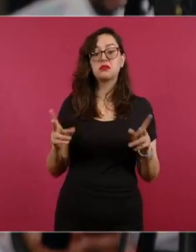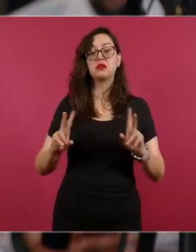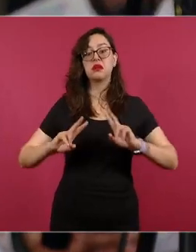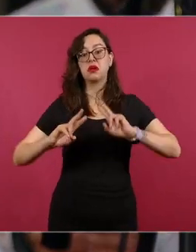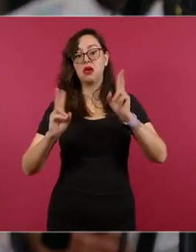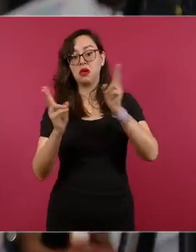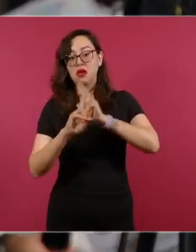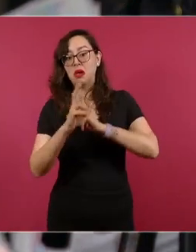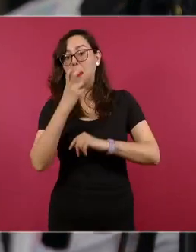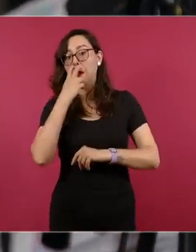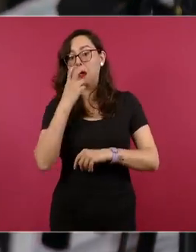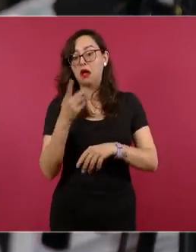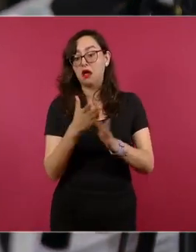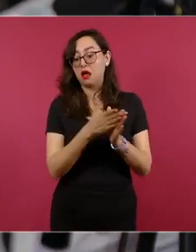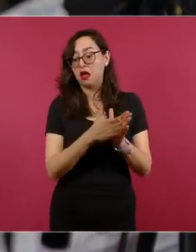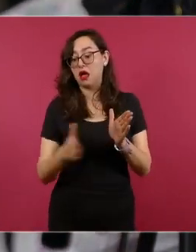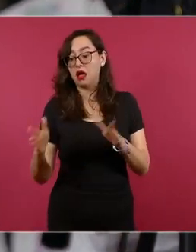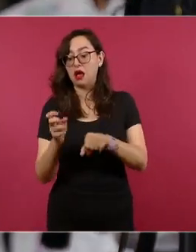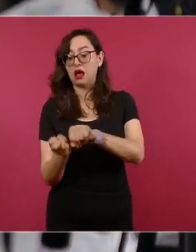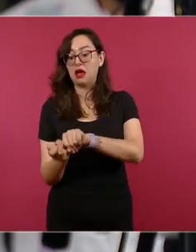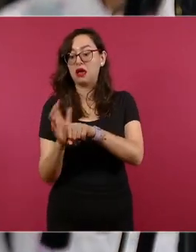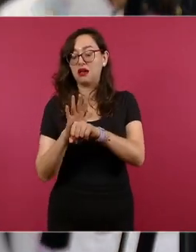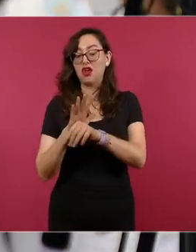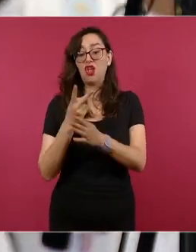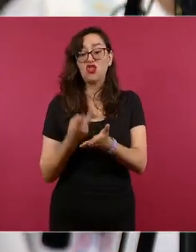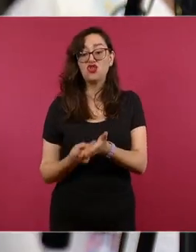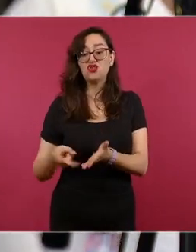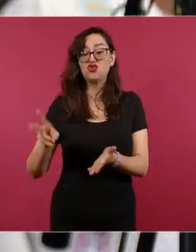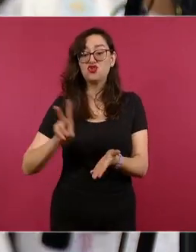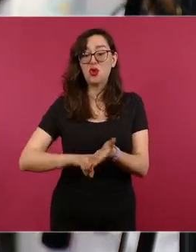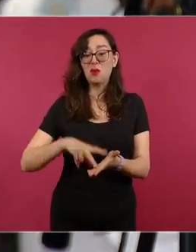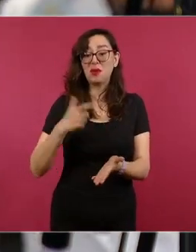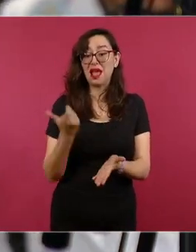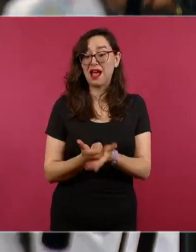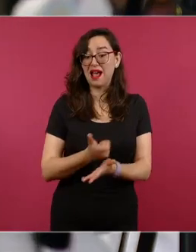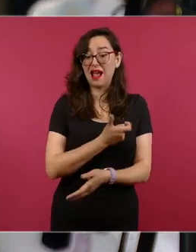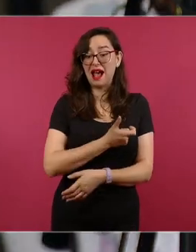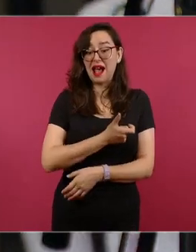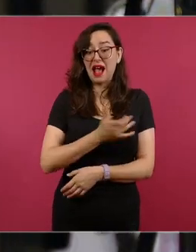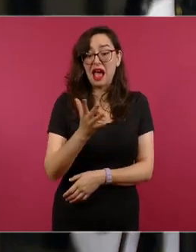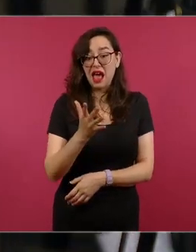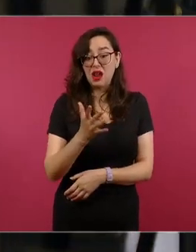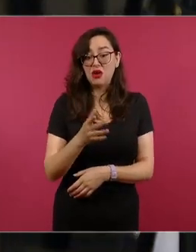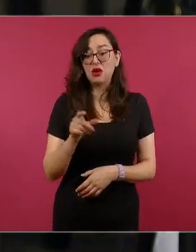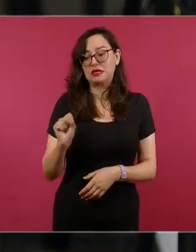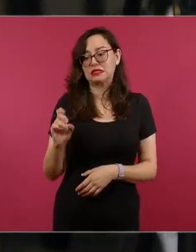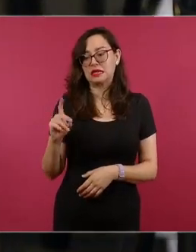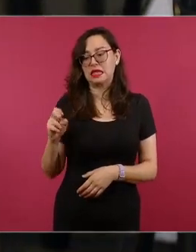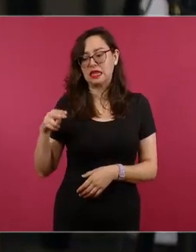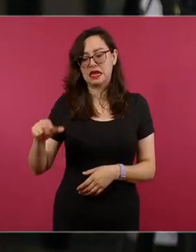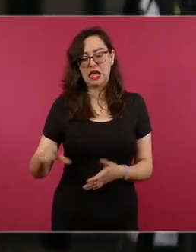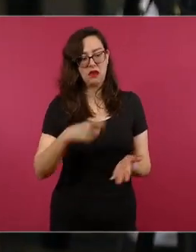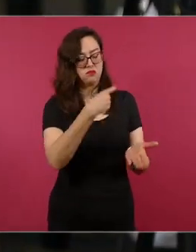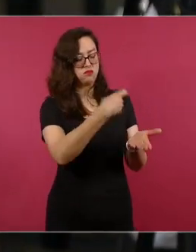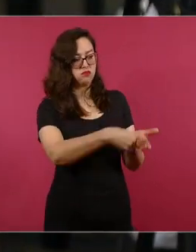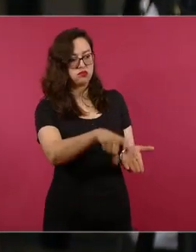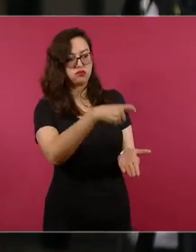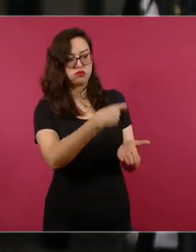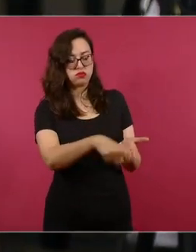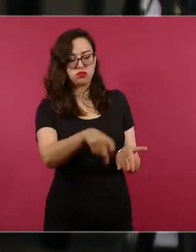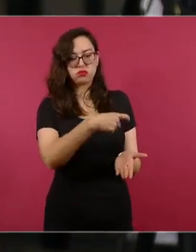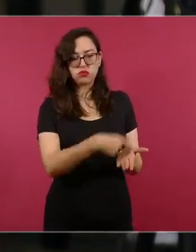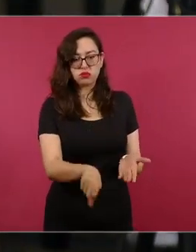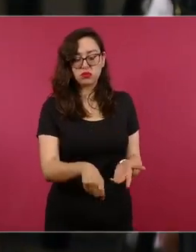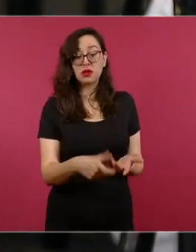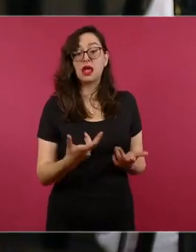problemas del COVID a más del doble del precio. Esto los vendió a Sedena. Firmó un contrato el 30 de